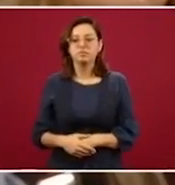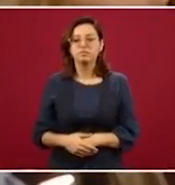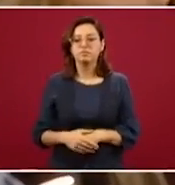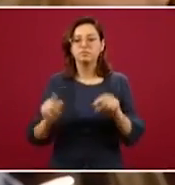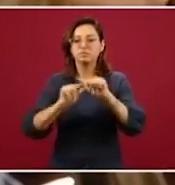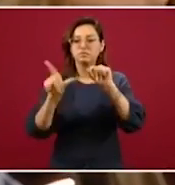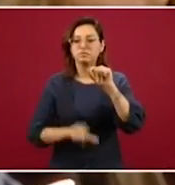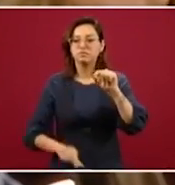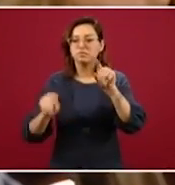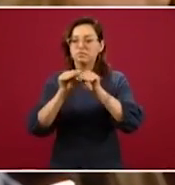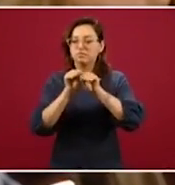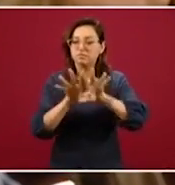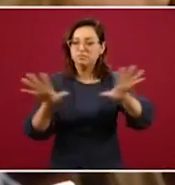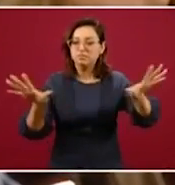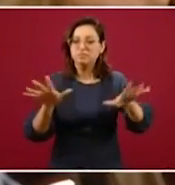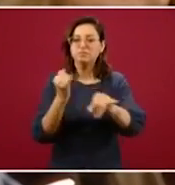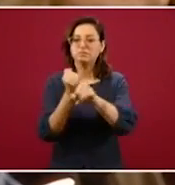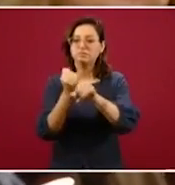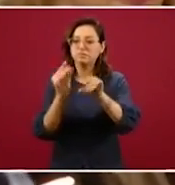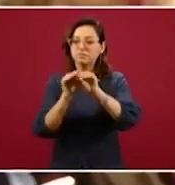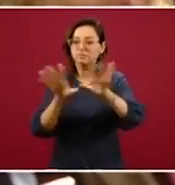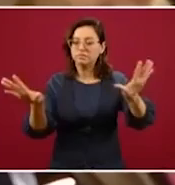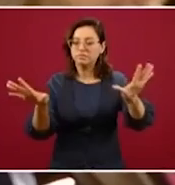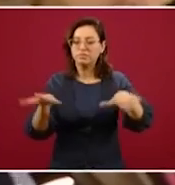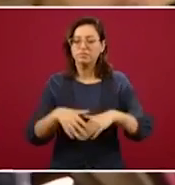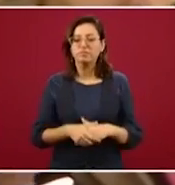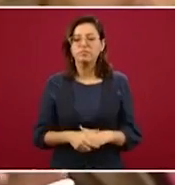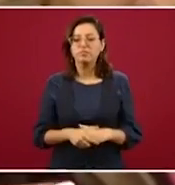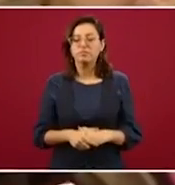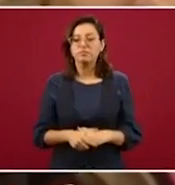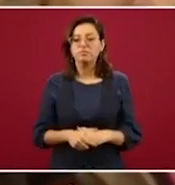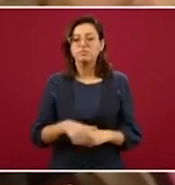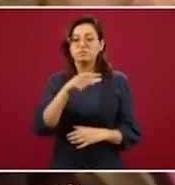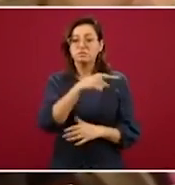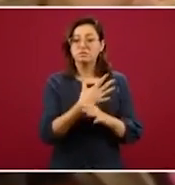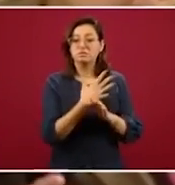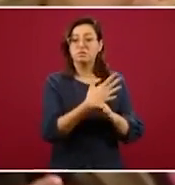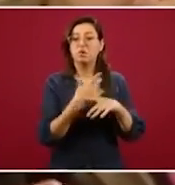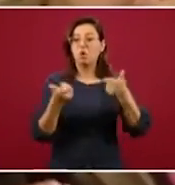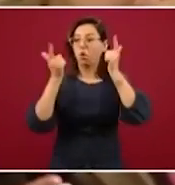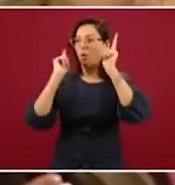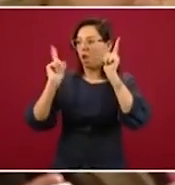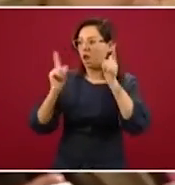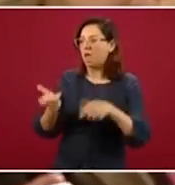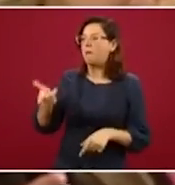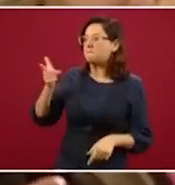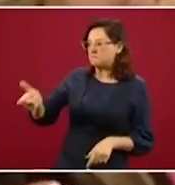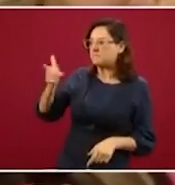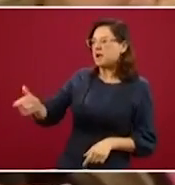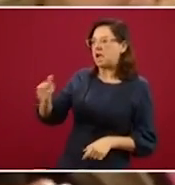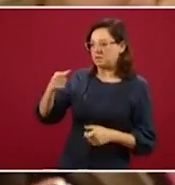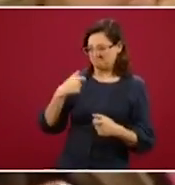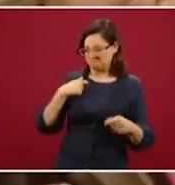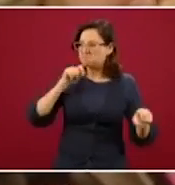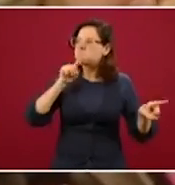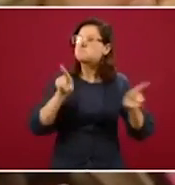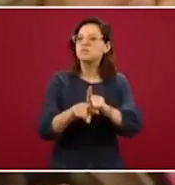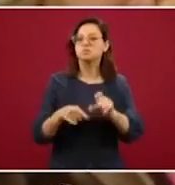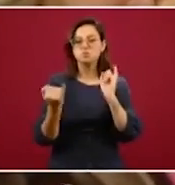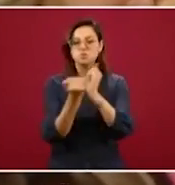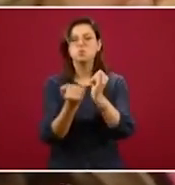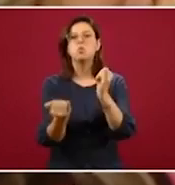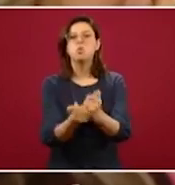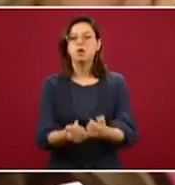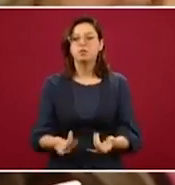nacional, no solamente las redes sociales, diciendo que ojalá me balearan como a él lo balearon, solo por